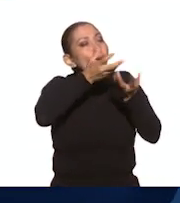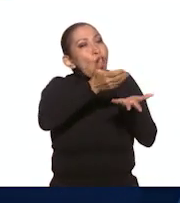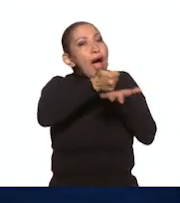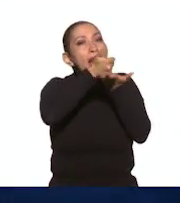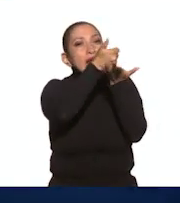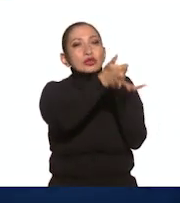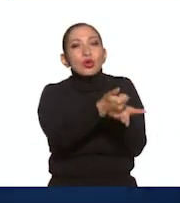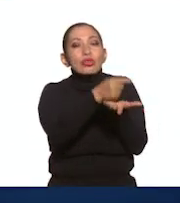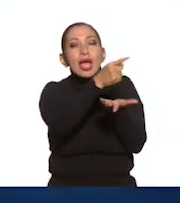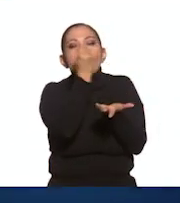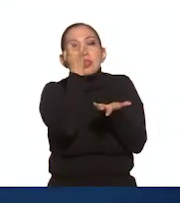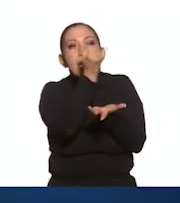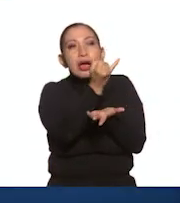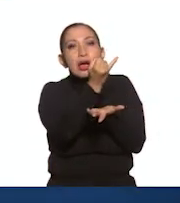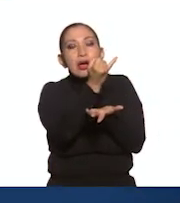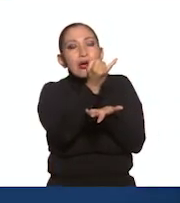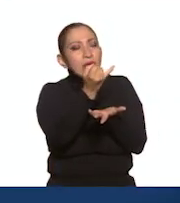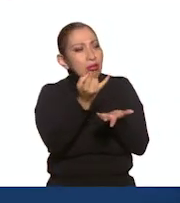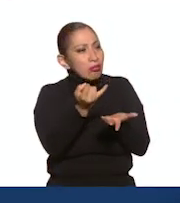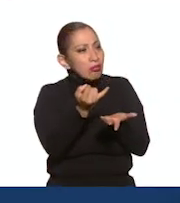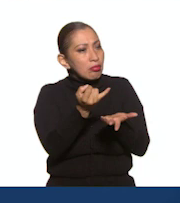que...